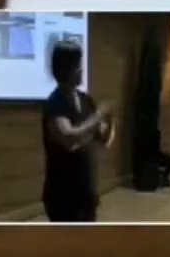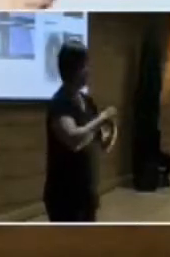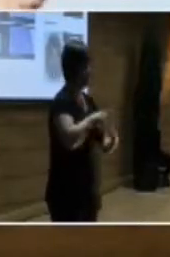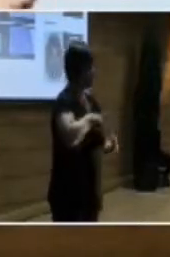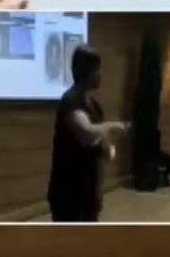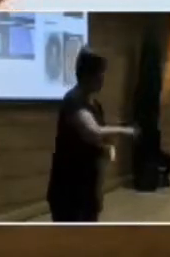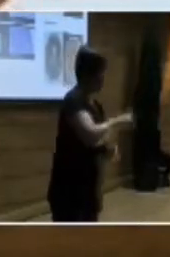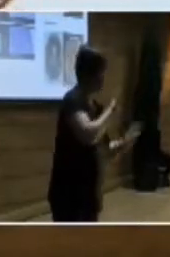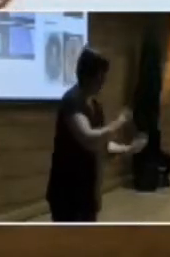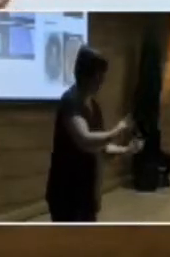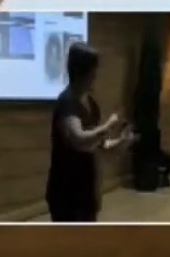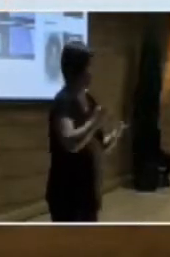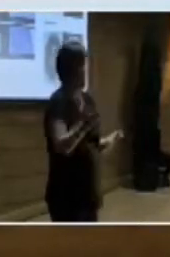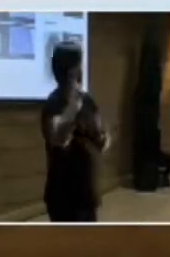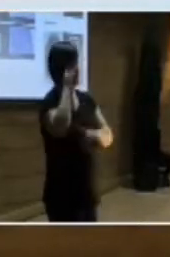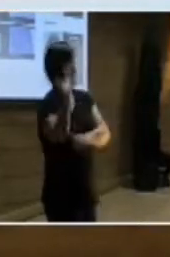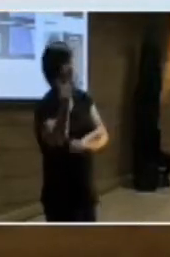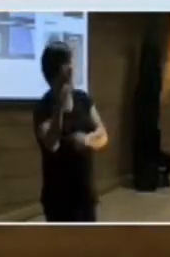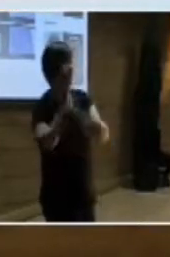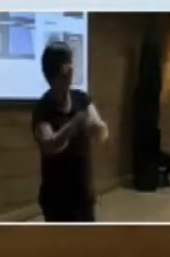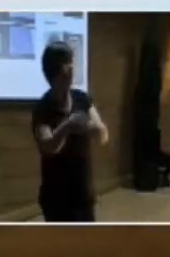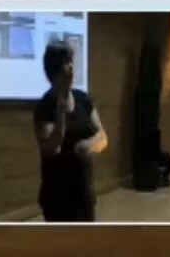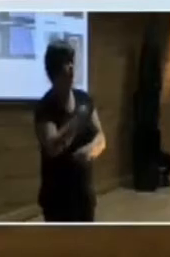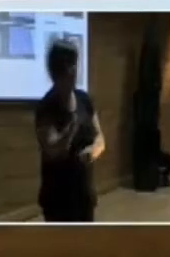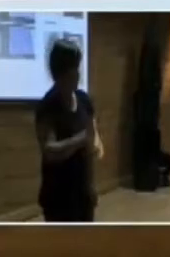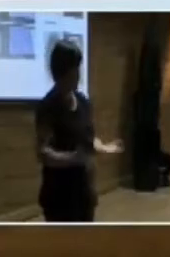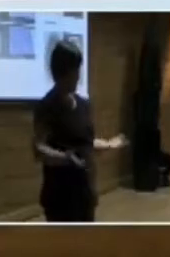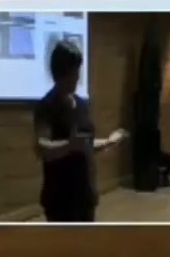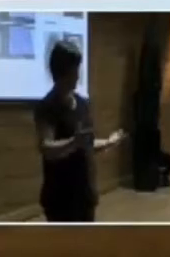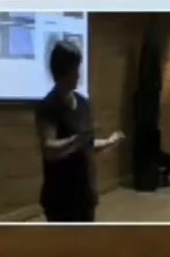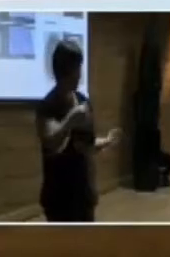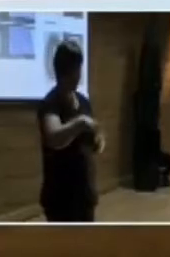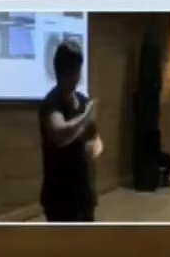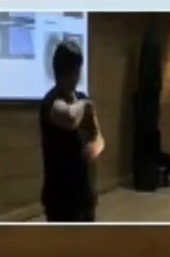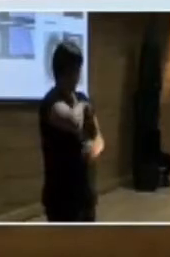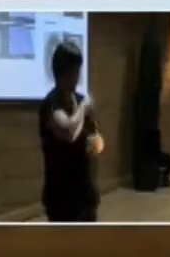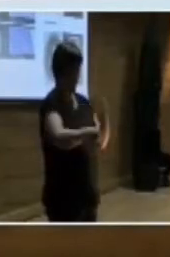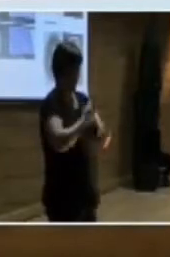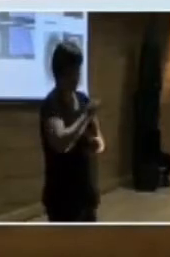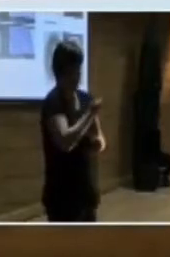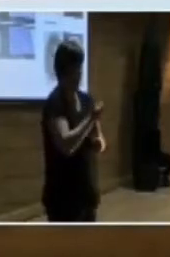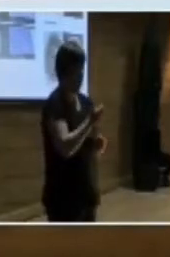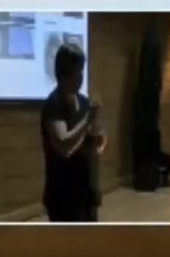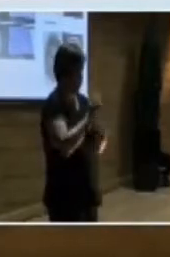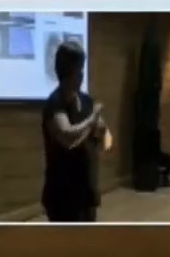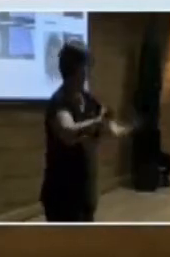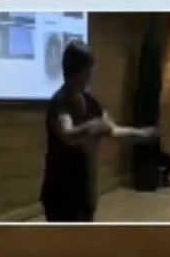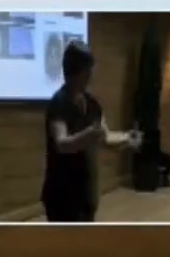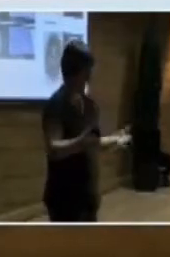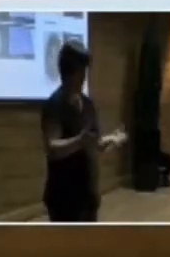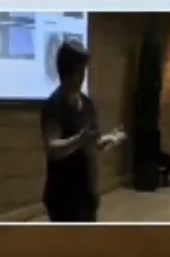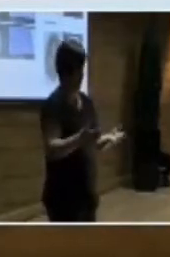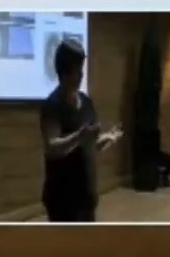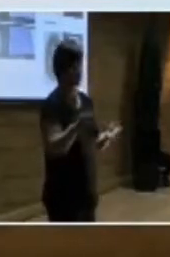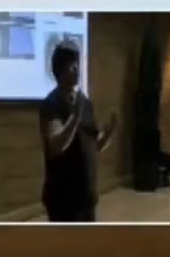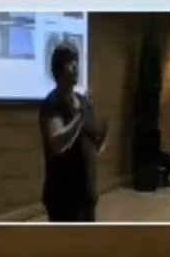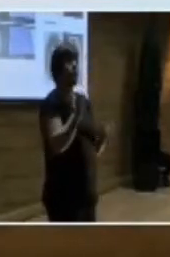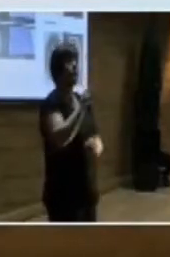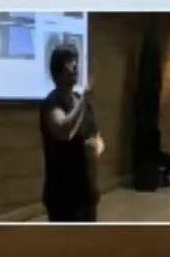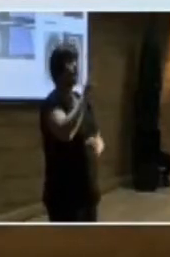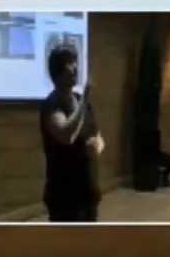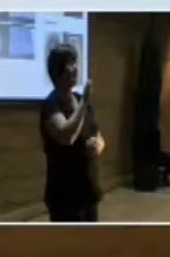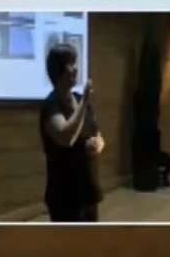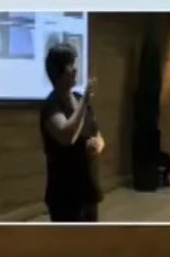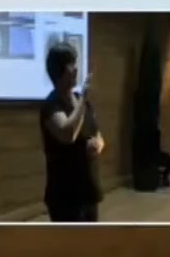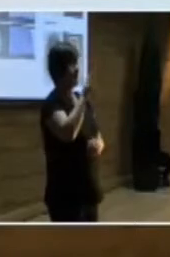o muy poco para diagnóstico en enfermos neurológicos. ¿Qué ocurre con el PET de amiloide? Que, como